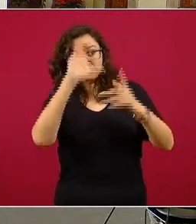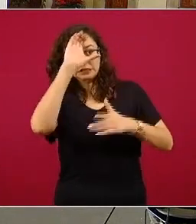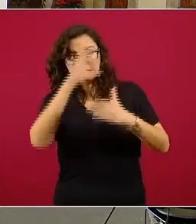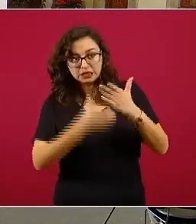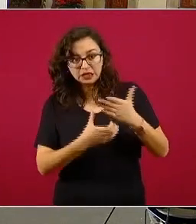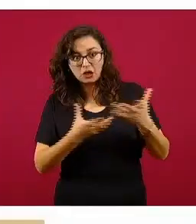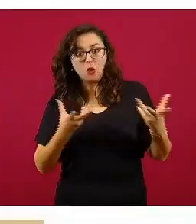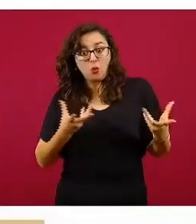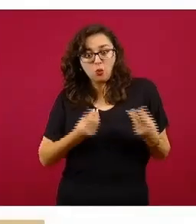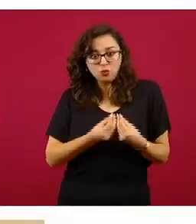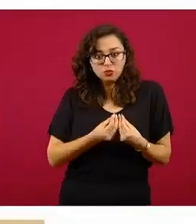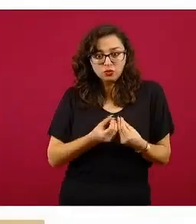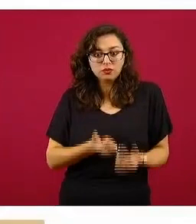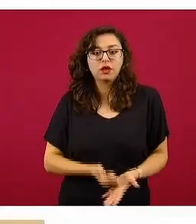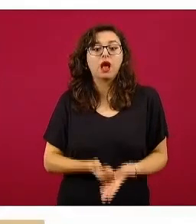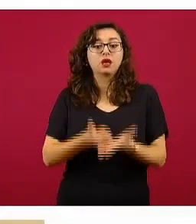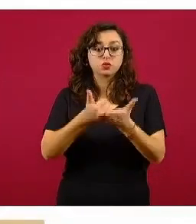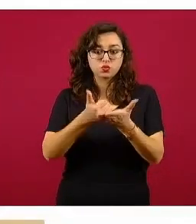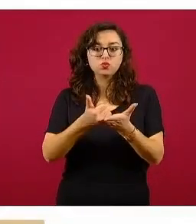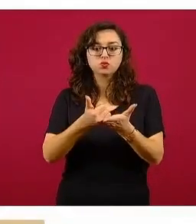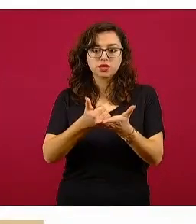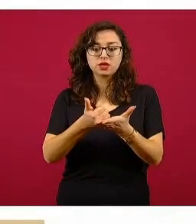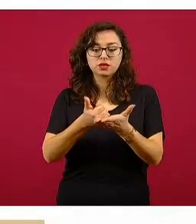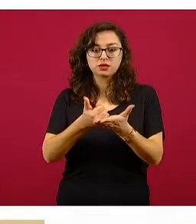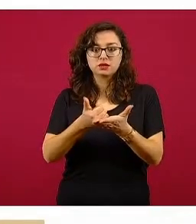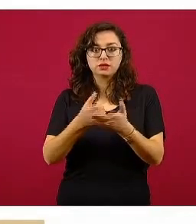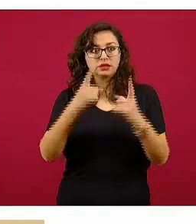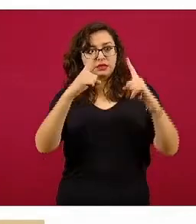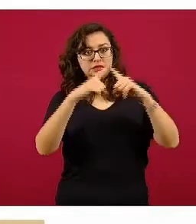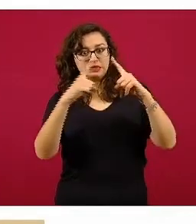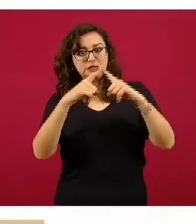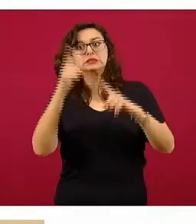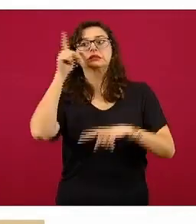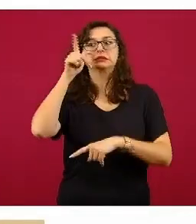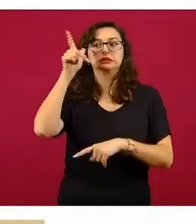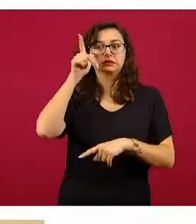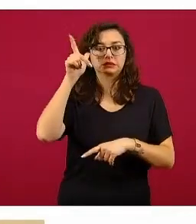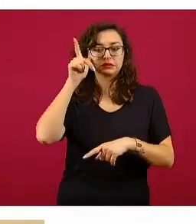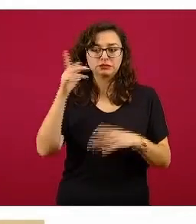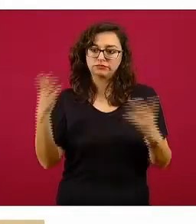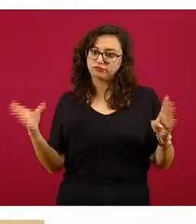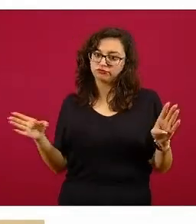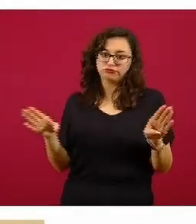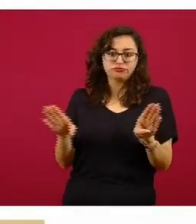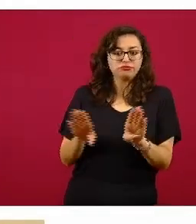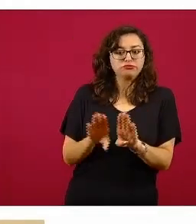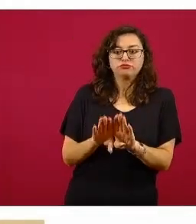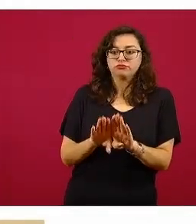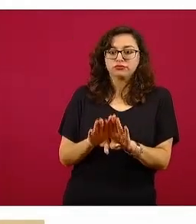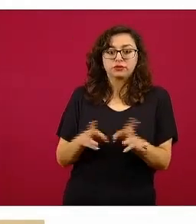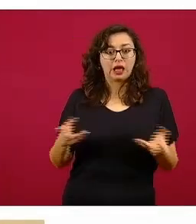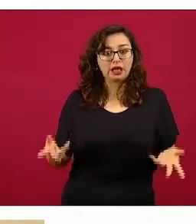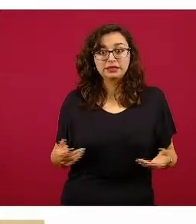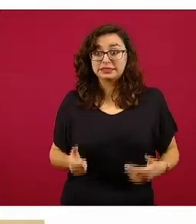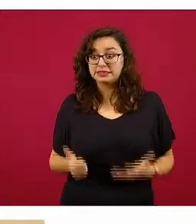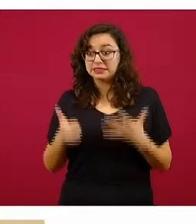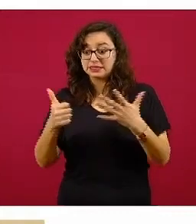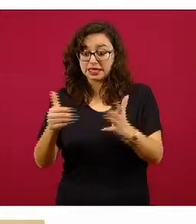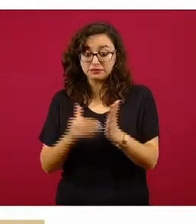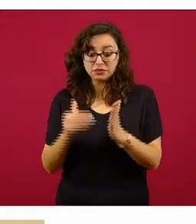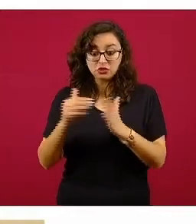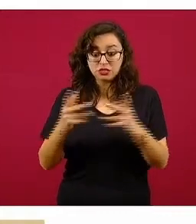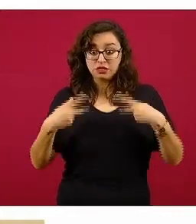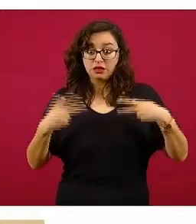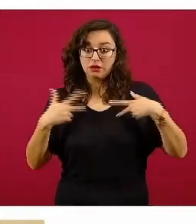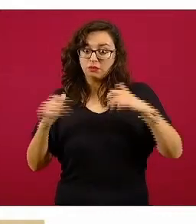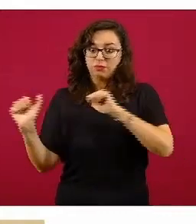México, que administra el templo de la Basílica. Y hoy no están 6 millones de personas en el